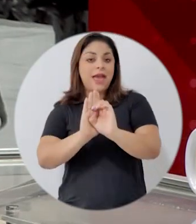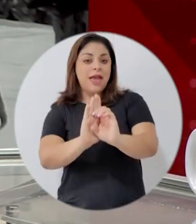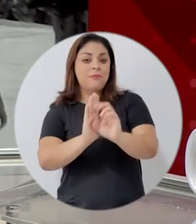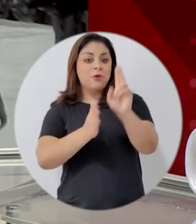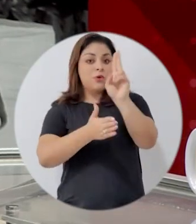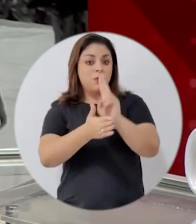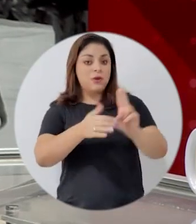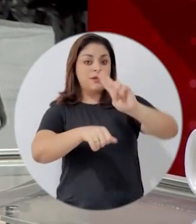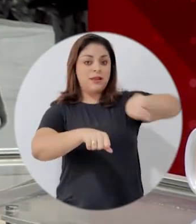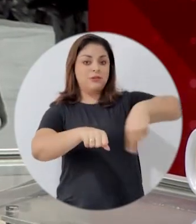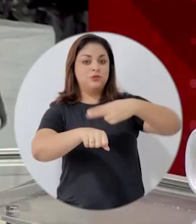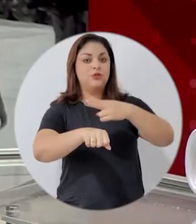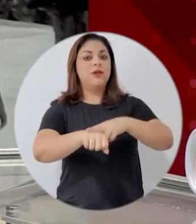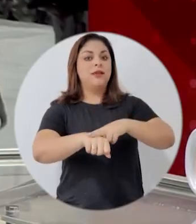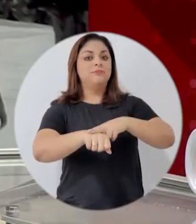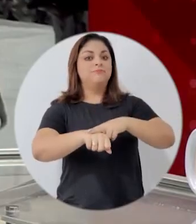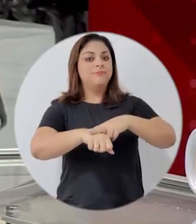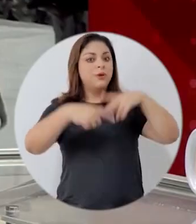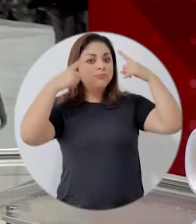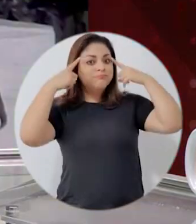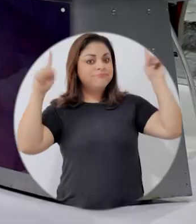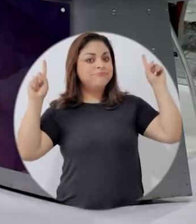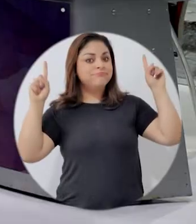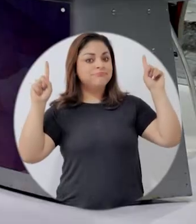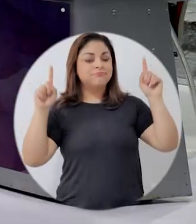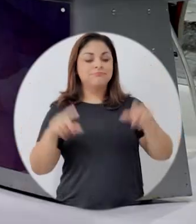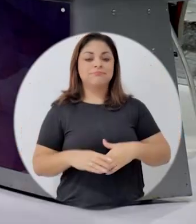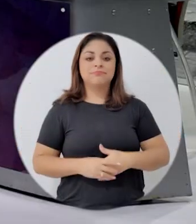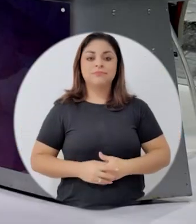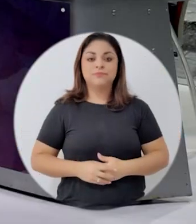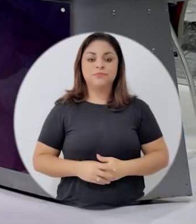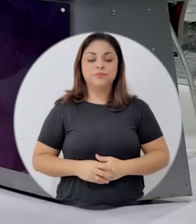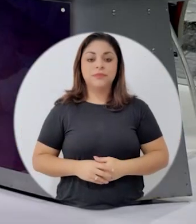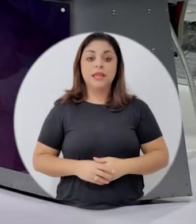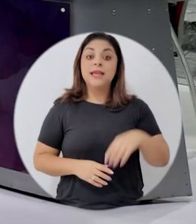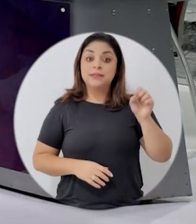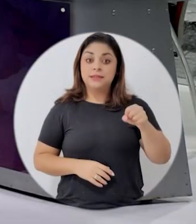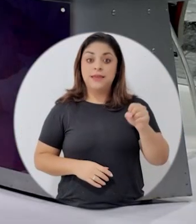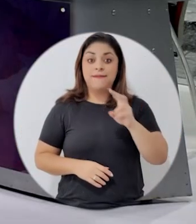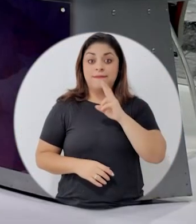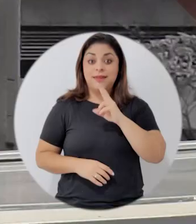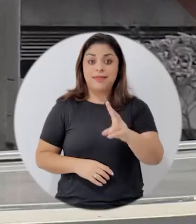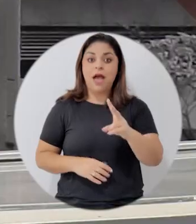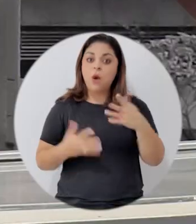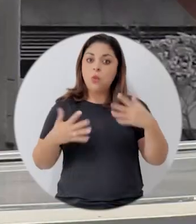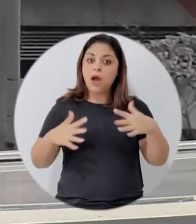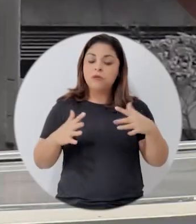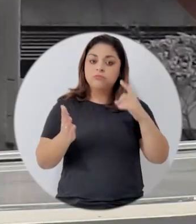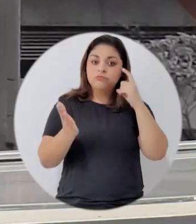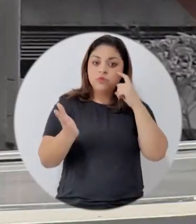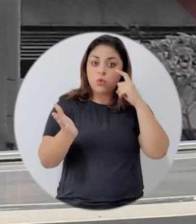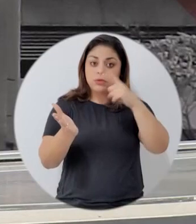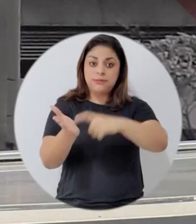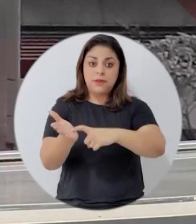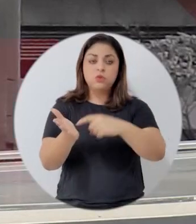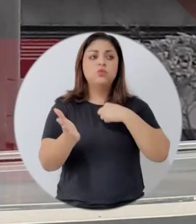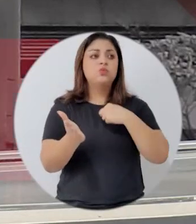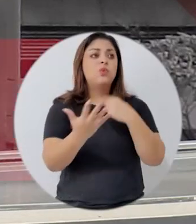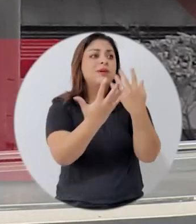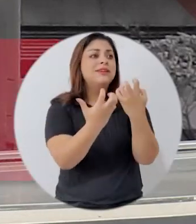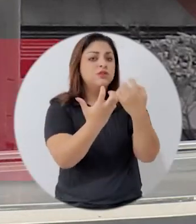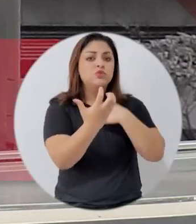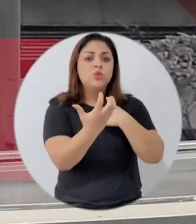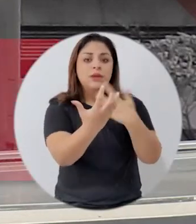tomado este toro por los cuernos. Sí, efectivamente, el tener este tipo de reconocimiento es